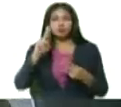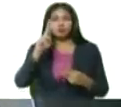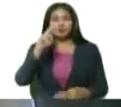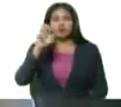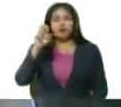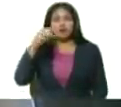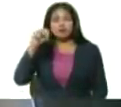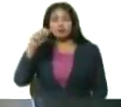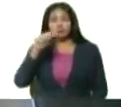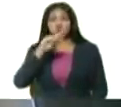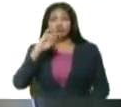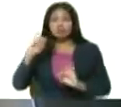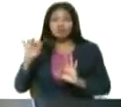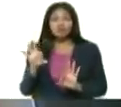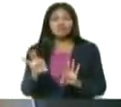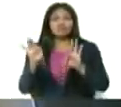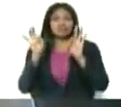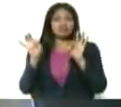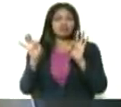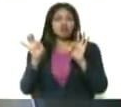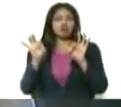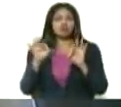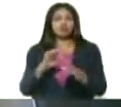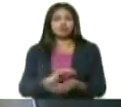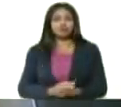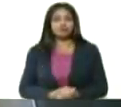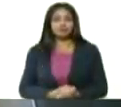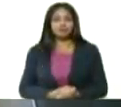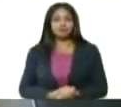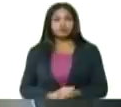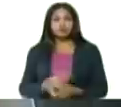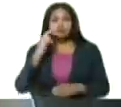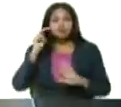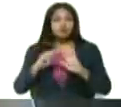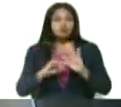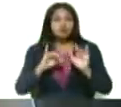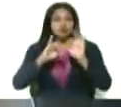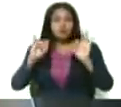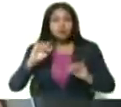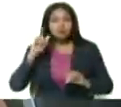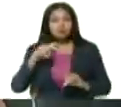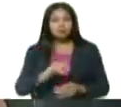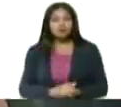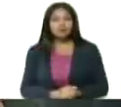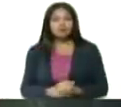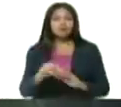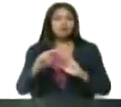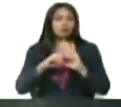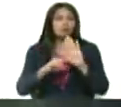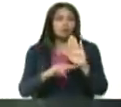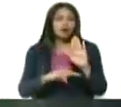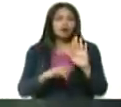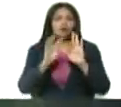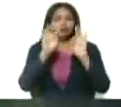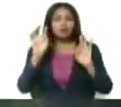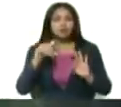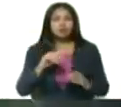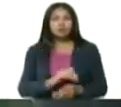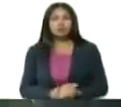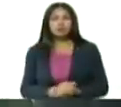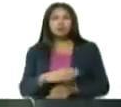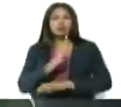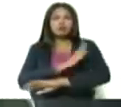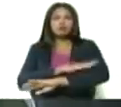usted especificó, pues, y puntualizó este toque de queda como medida de